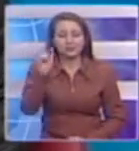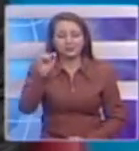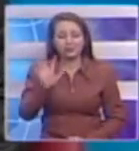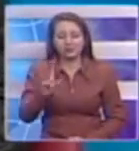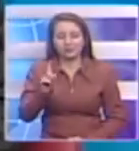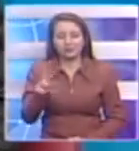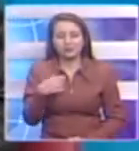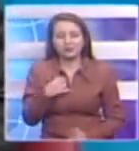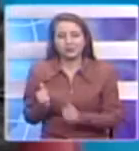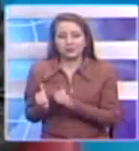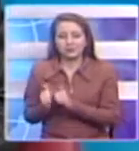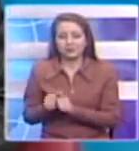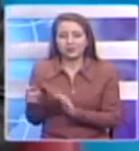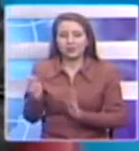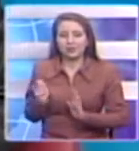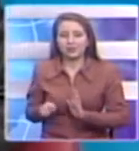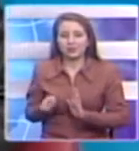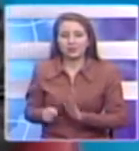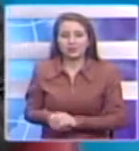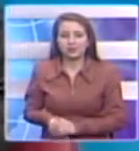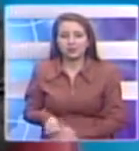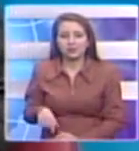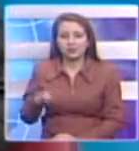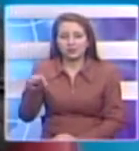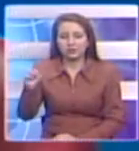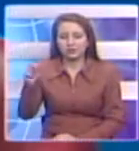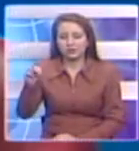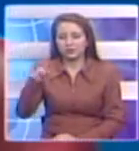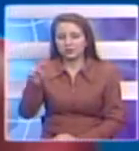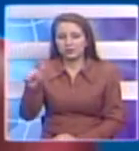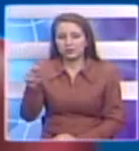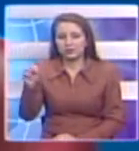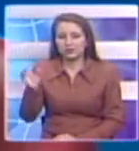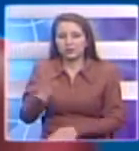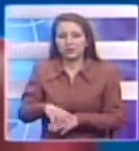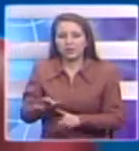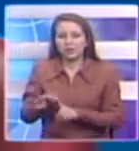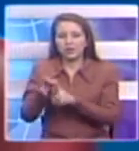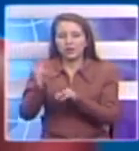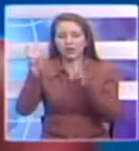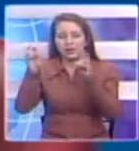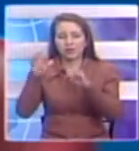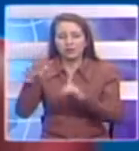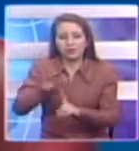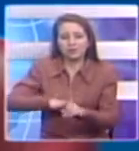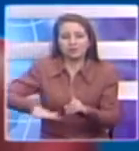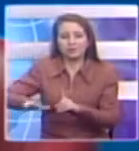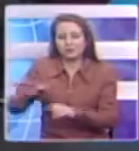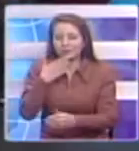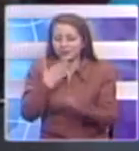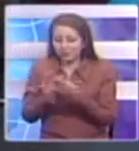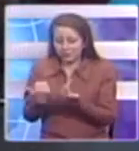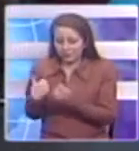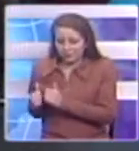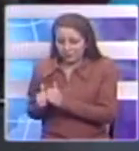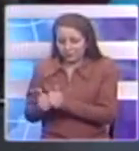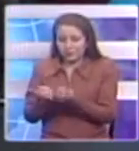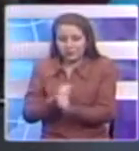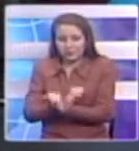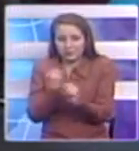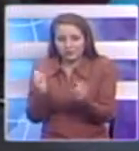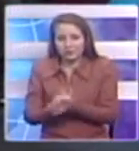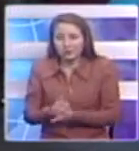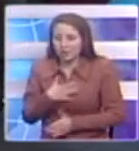7:51 minutos, nos acompaña la abogada Inés Manzano, especialista en Derecho Ambiental, a quien quiero agradecerle por acompañarnos a esta hora de la mañana. ¿Cómo